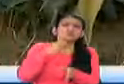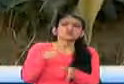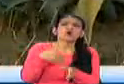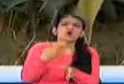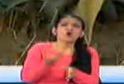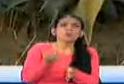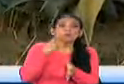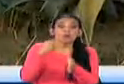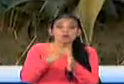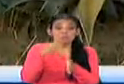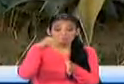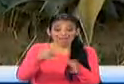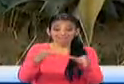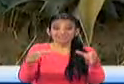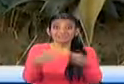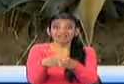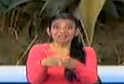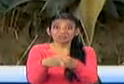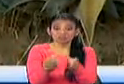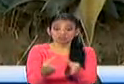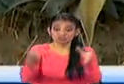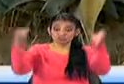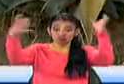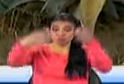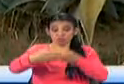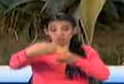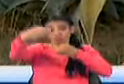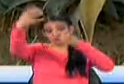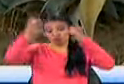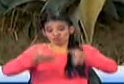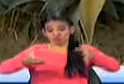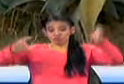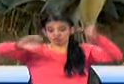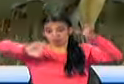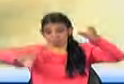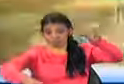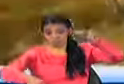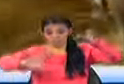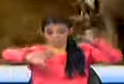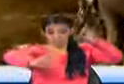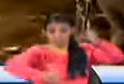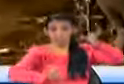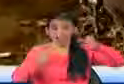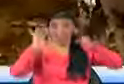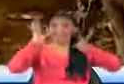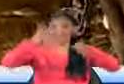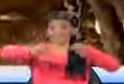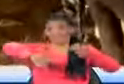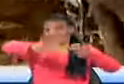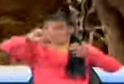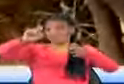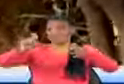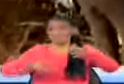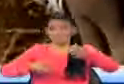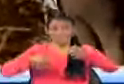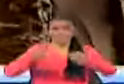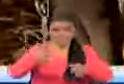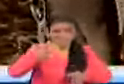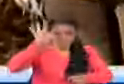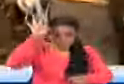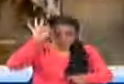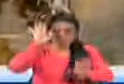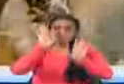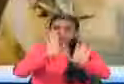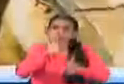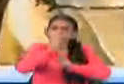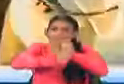en dónde está el centro más o menos la quinta máquina este hojita se le saca para extraerlo se debe escoger un vengo de la edad